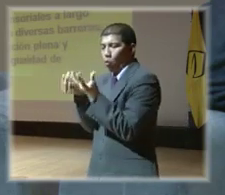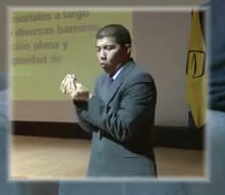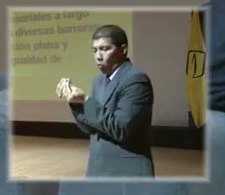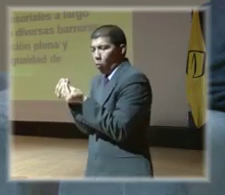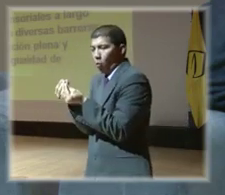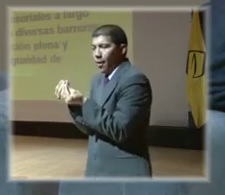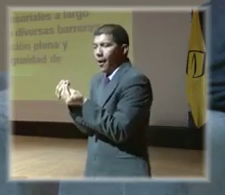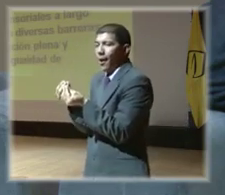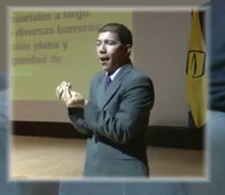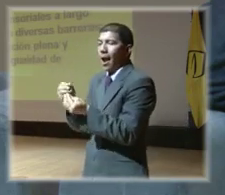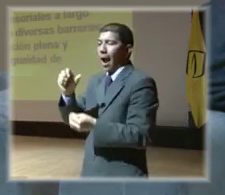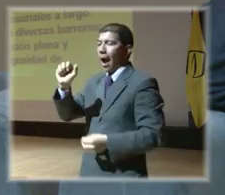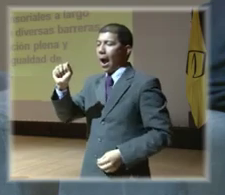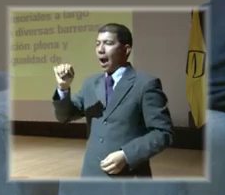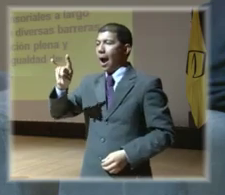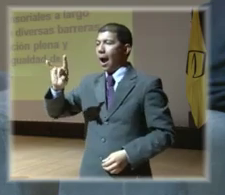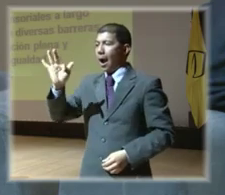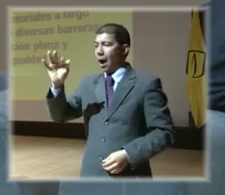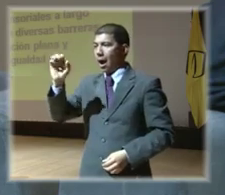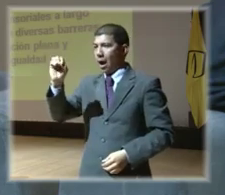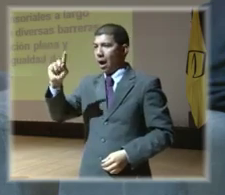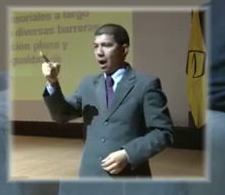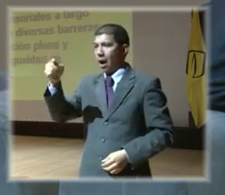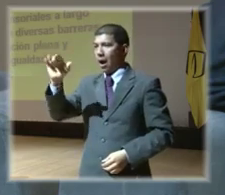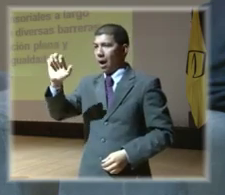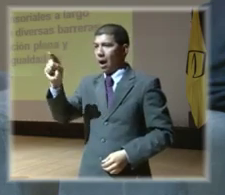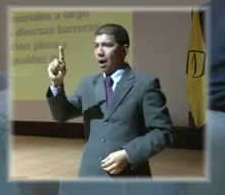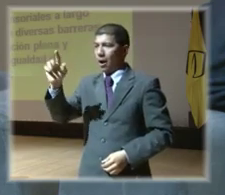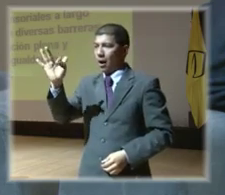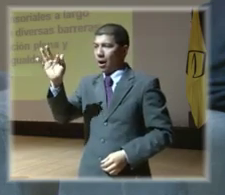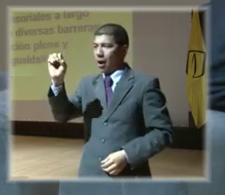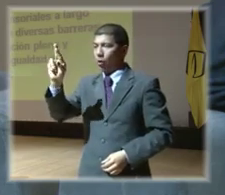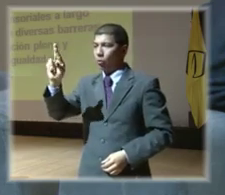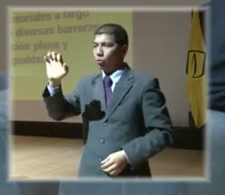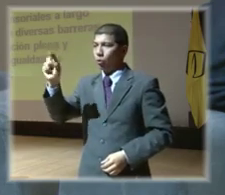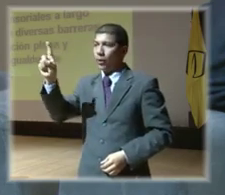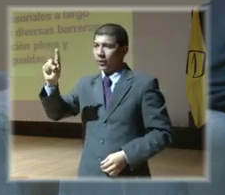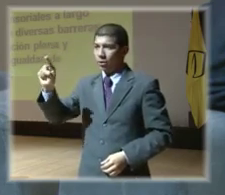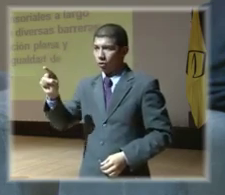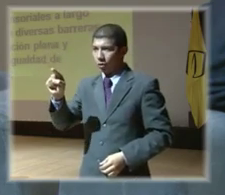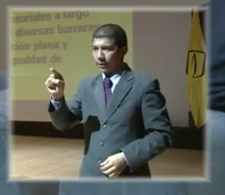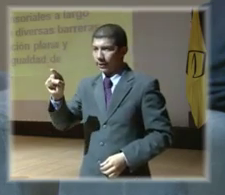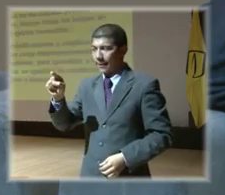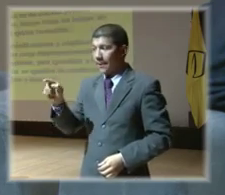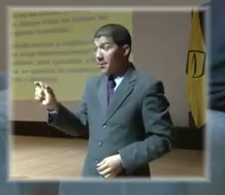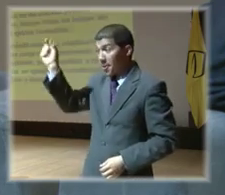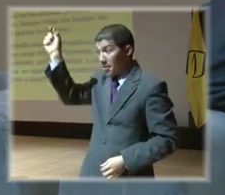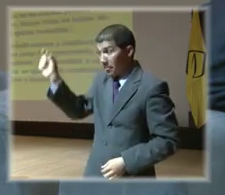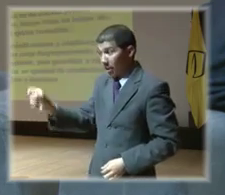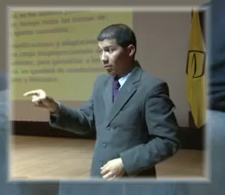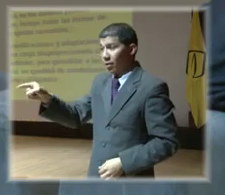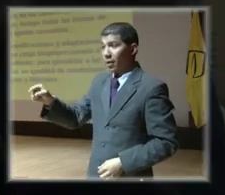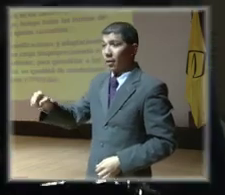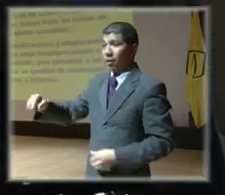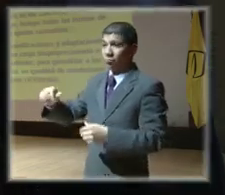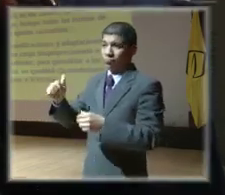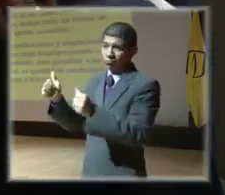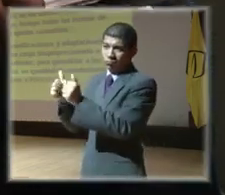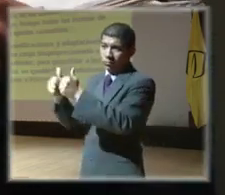autogestores, y a las personas con discapacidad intelectual les enseñan a ser promotores de sus propios derechos.